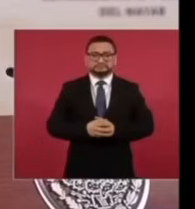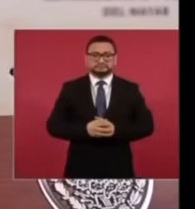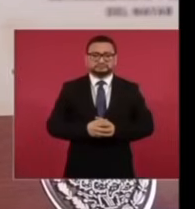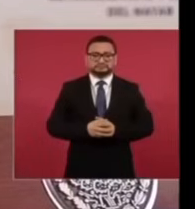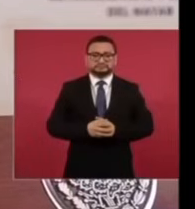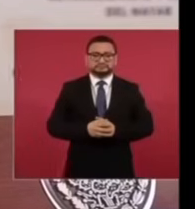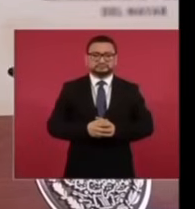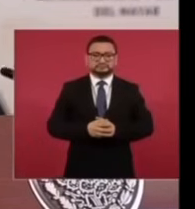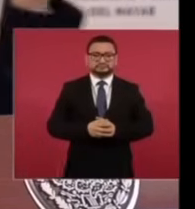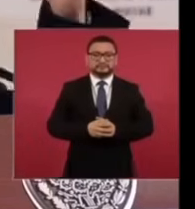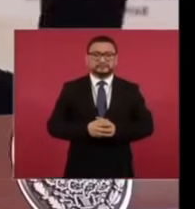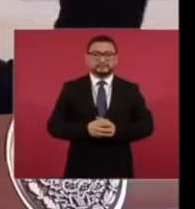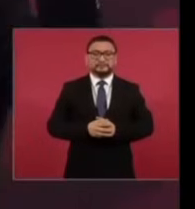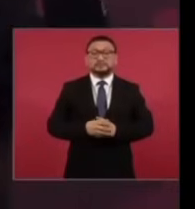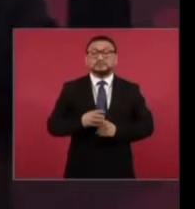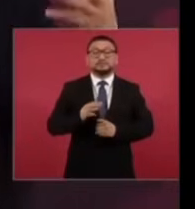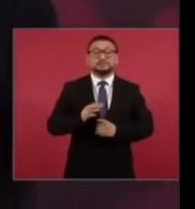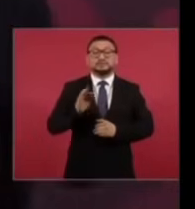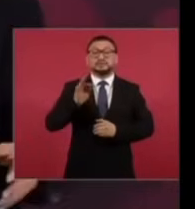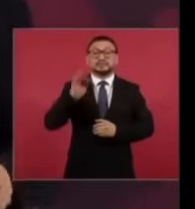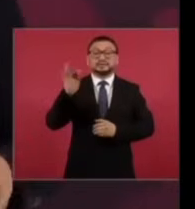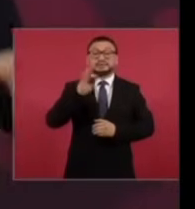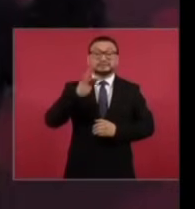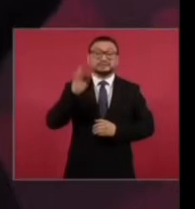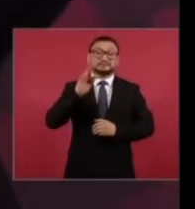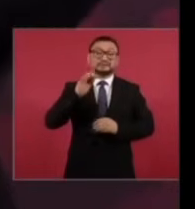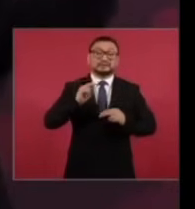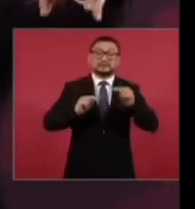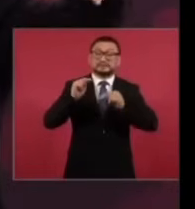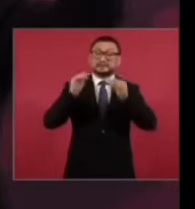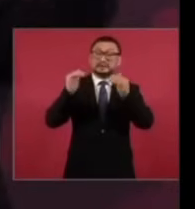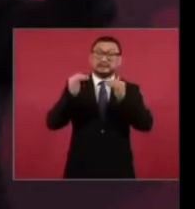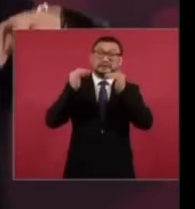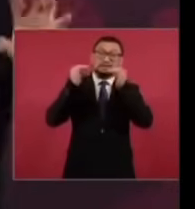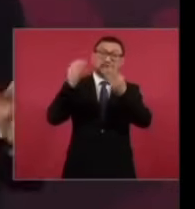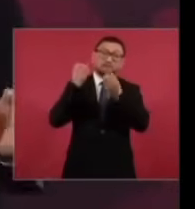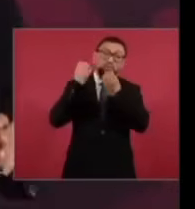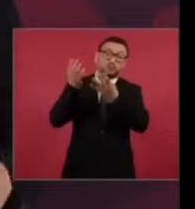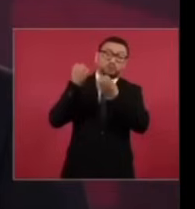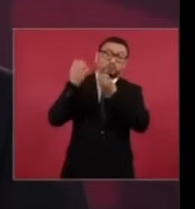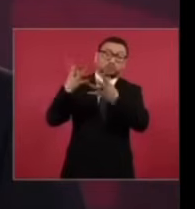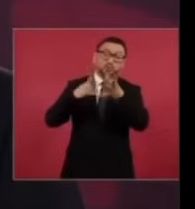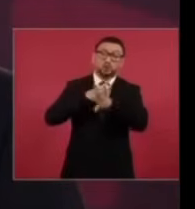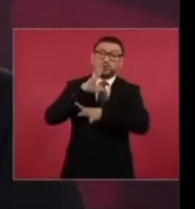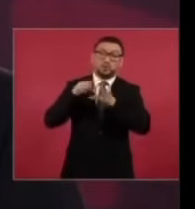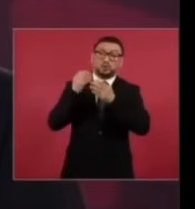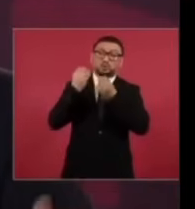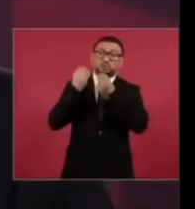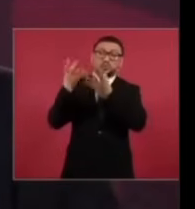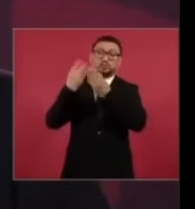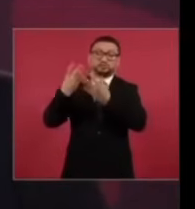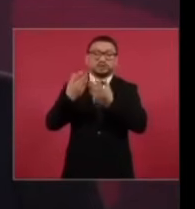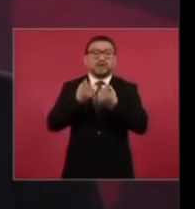historia y que si llovía fuerte arriba se le daba todo a los de arriba